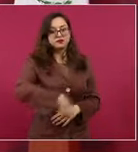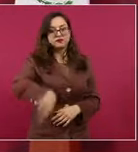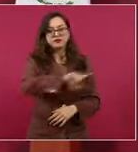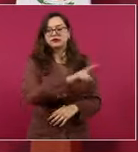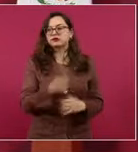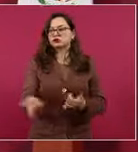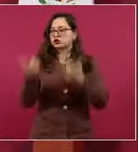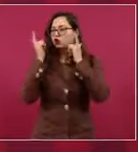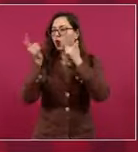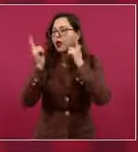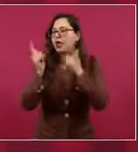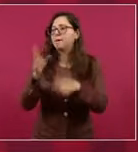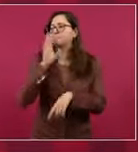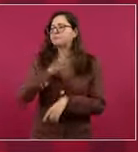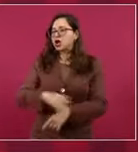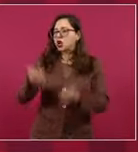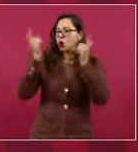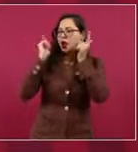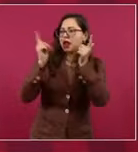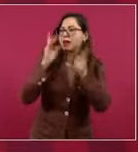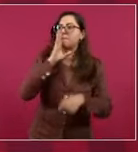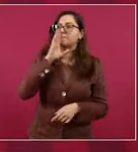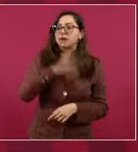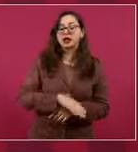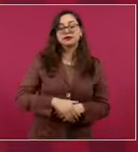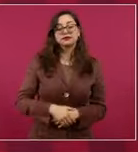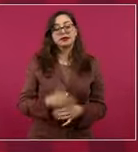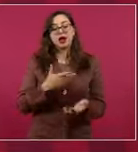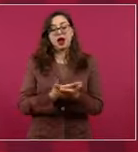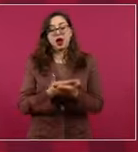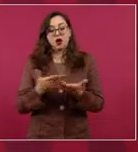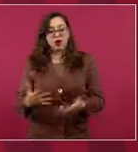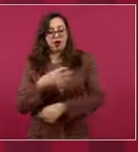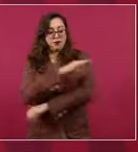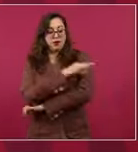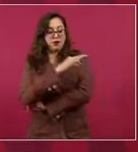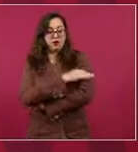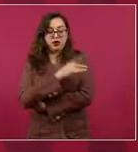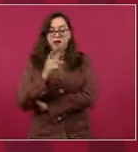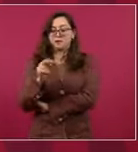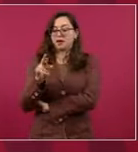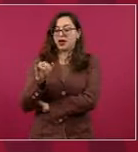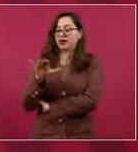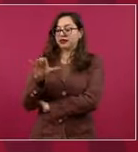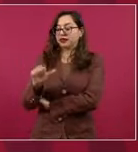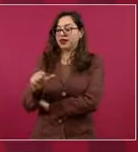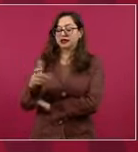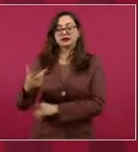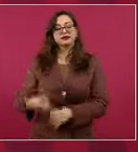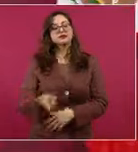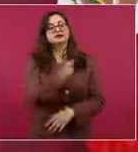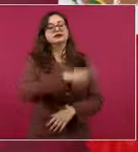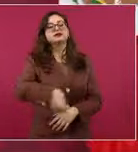vaya mal. Entonces, ahora con la vacuna patria, ¿qué dicen? Me los imagino.